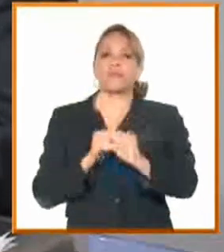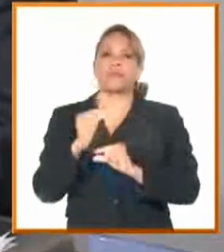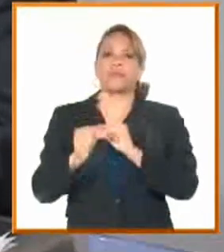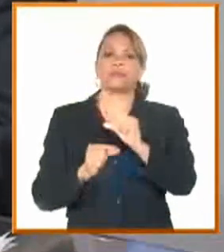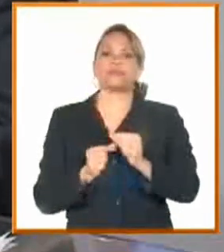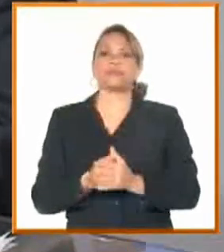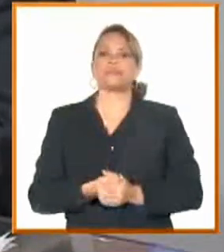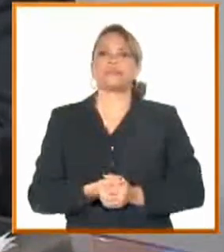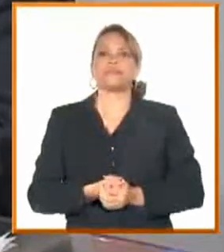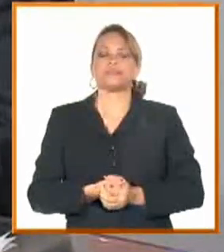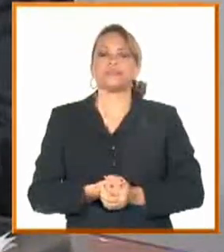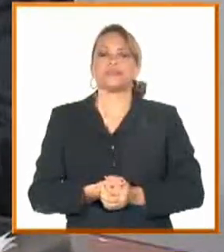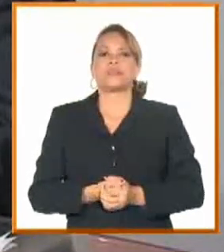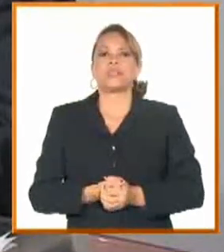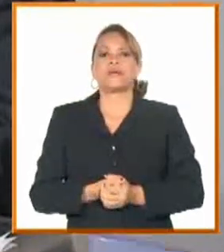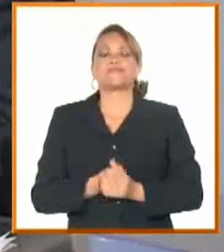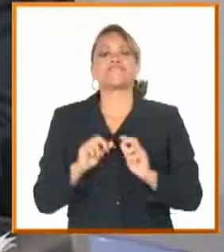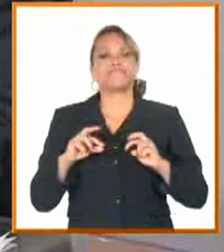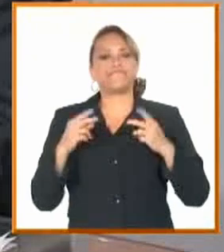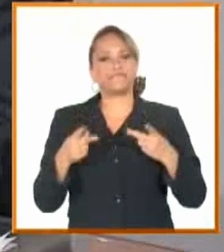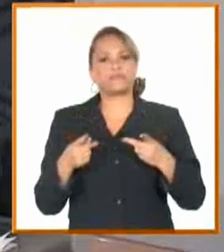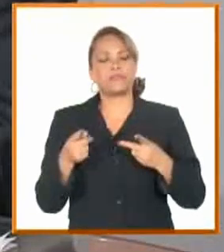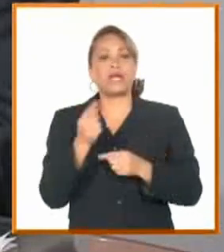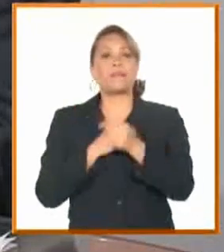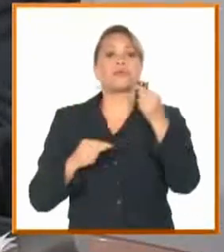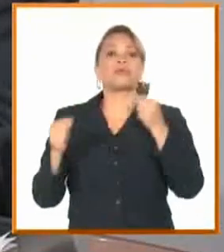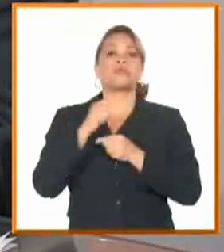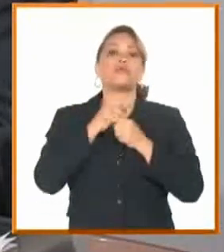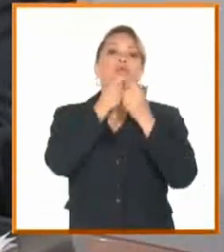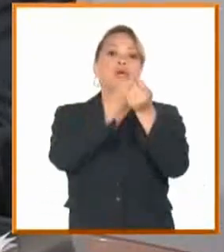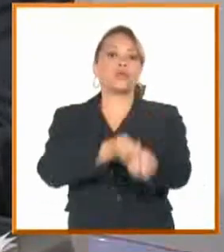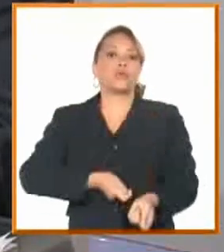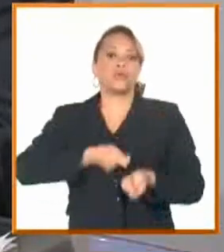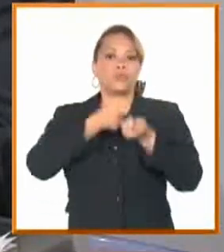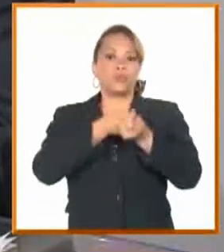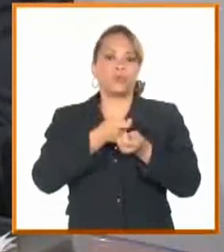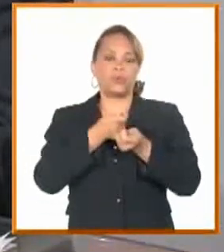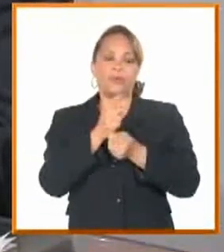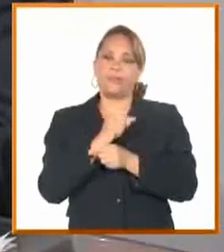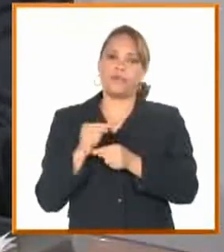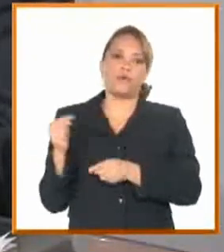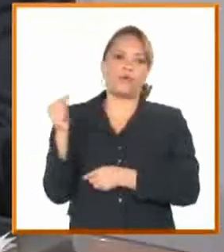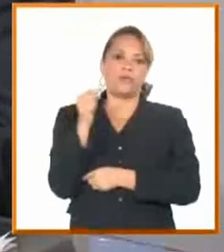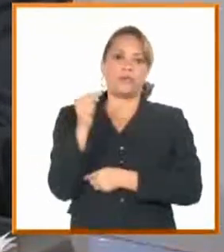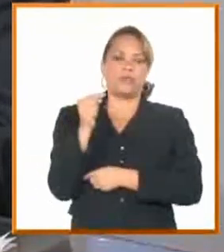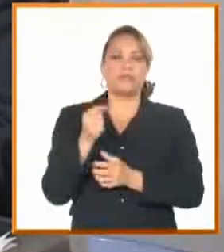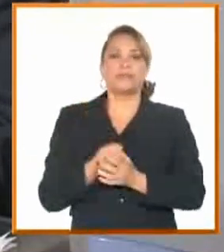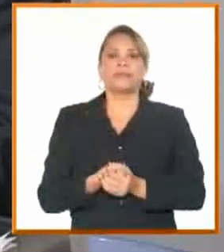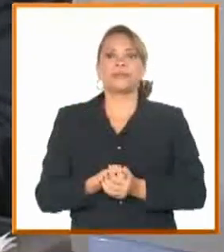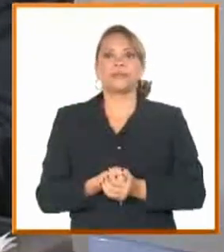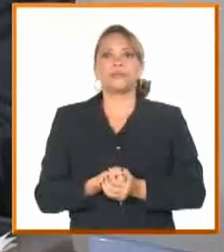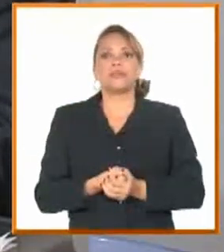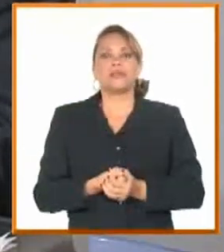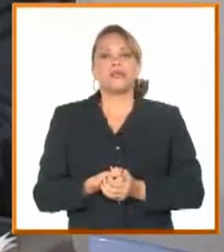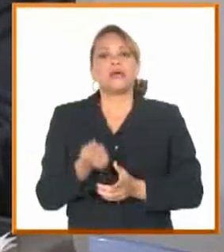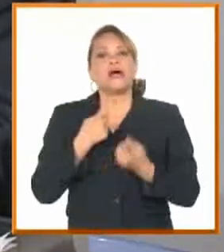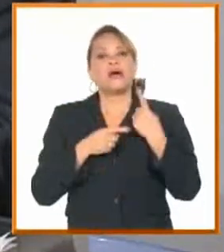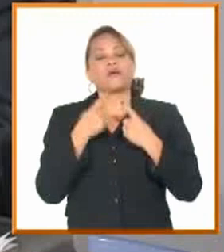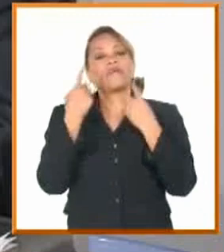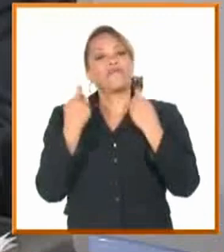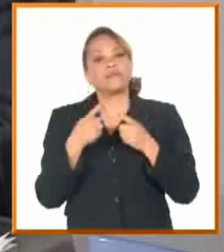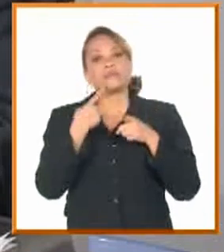bueno, se ha priorizado, repito, la agricultura, que no se nos pierda nada. Ya te explicaba lo de los insumos, aunque no tenemos los rendimientos